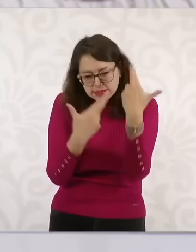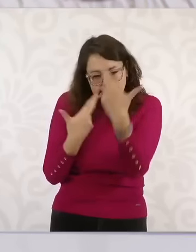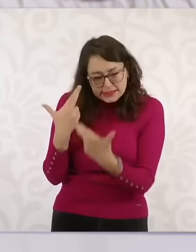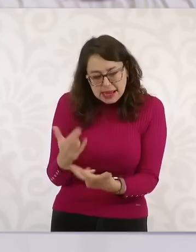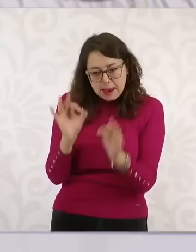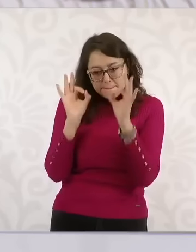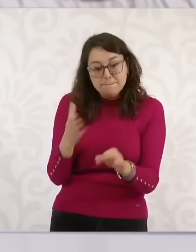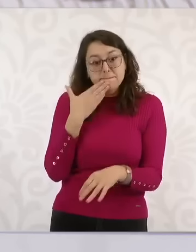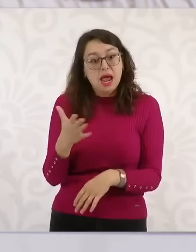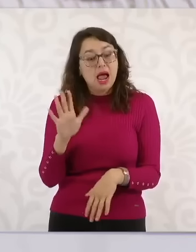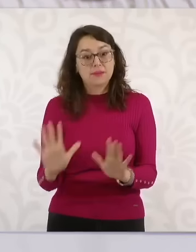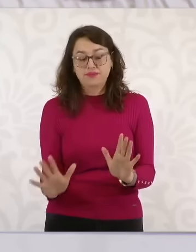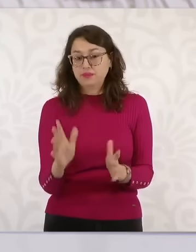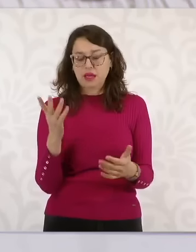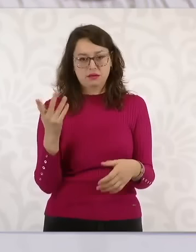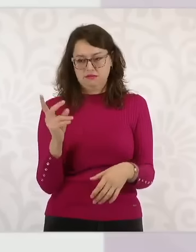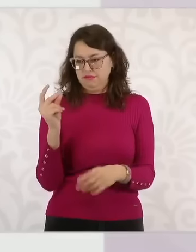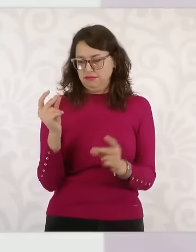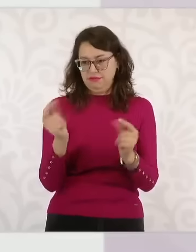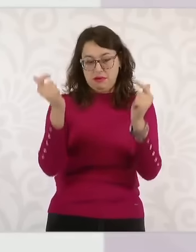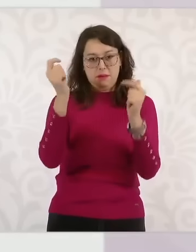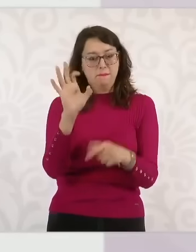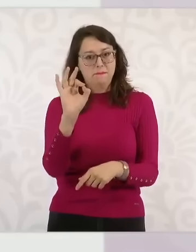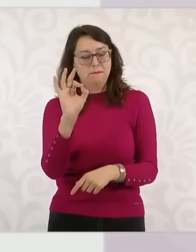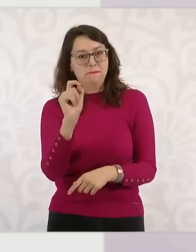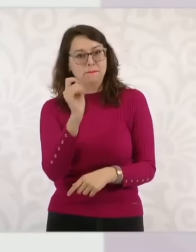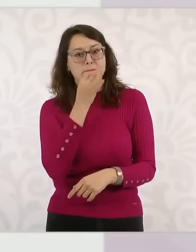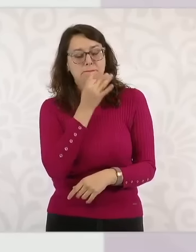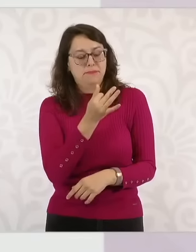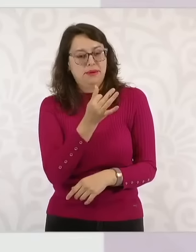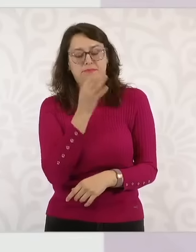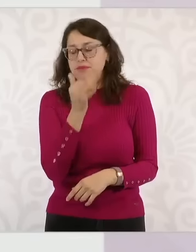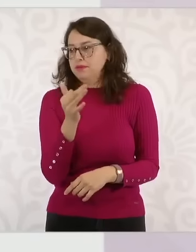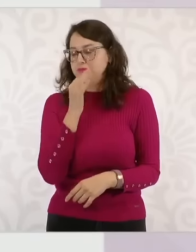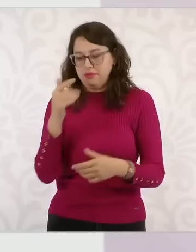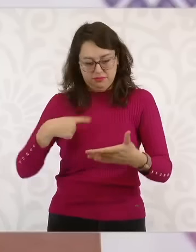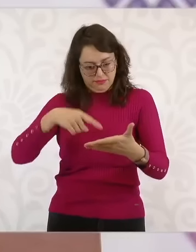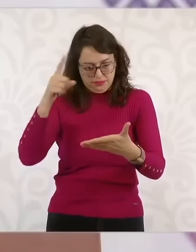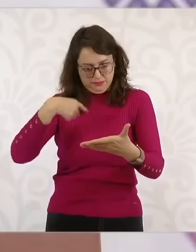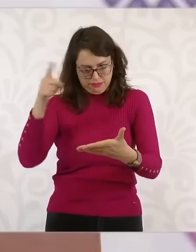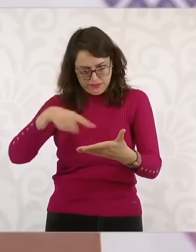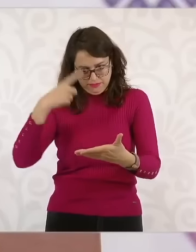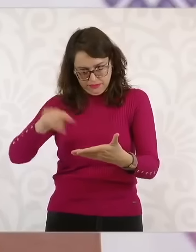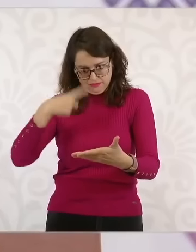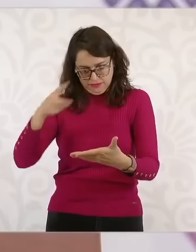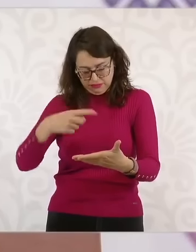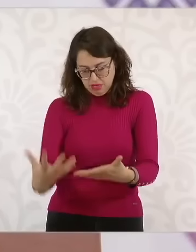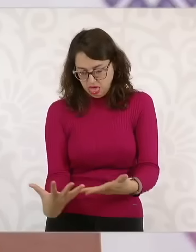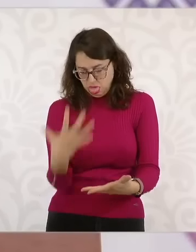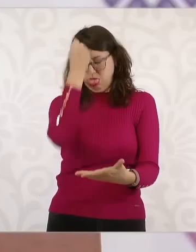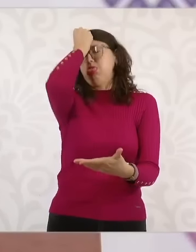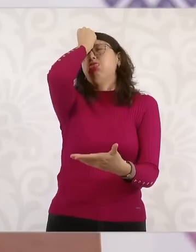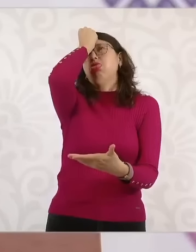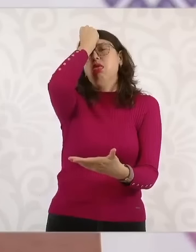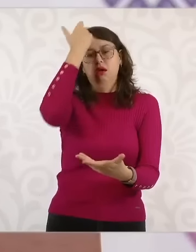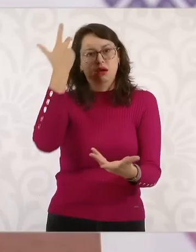imágenes que pasan rapidísimo de 20 segundos, 10 segundos, que por cierto hace mucho daño eso a la mente porque